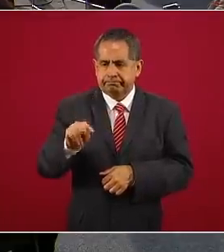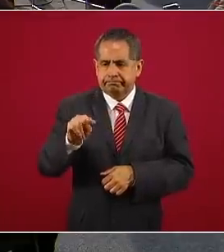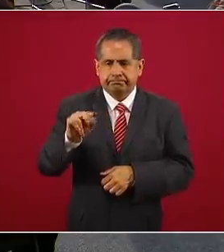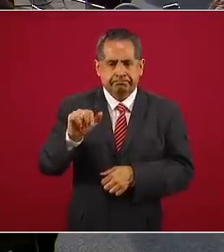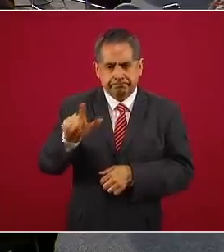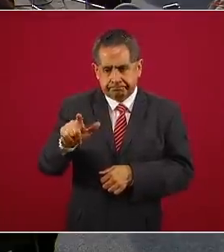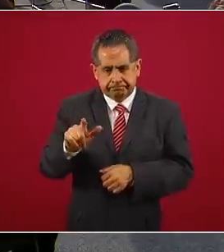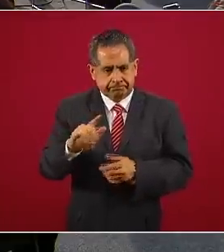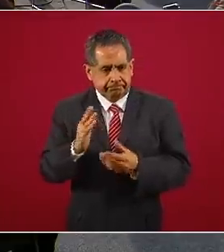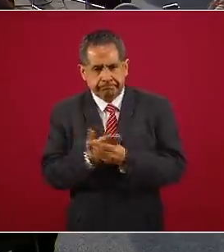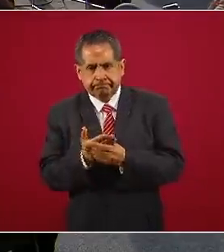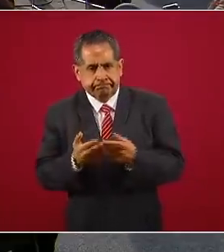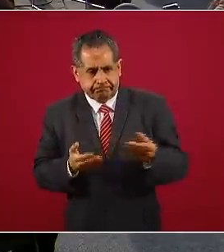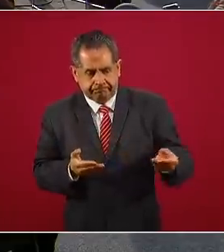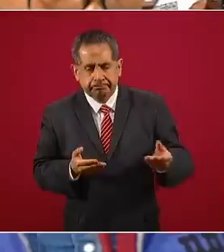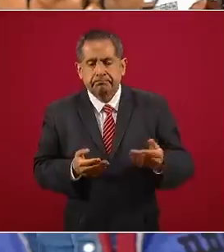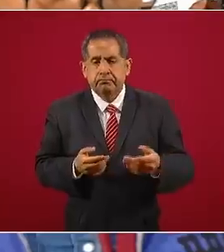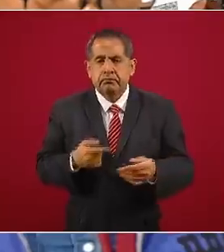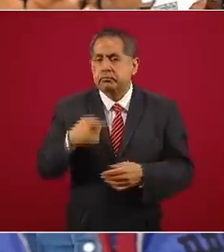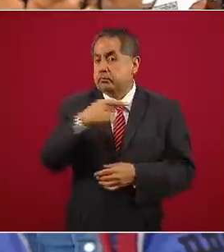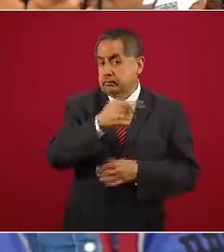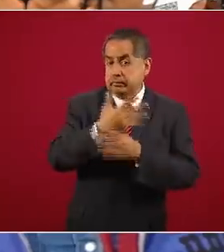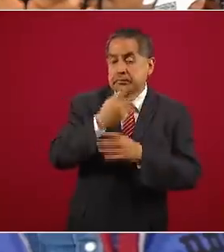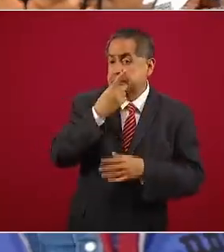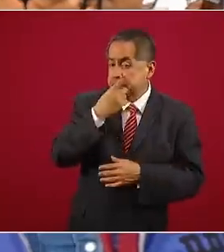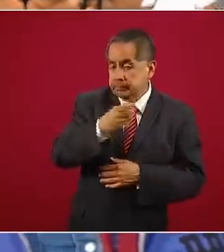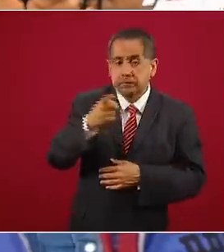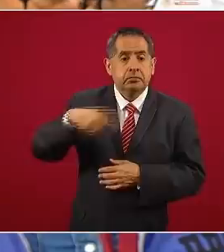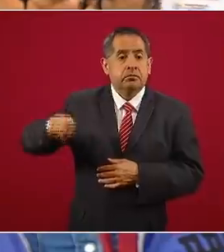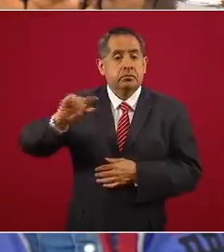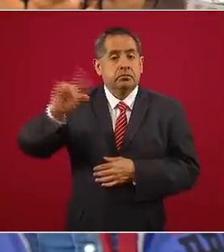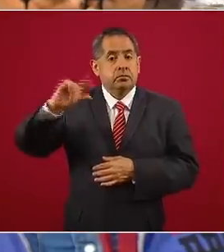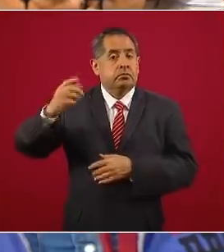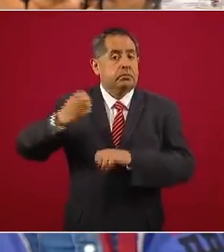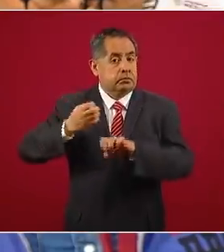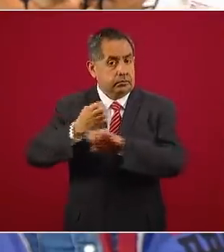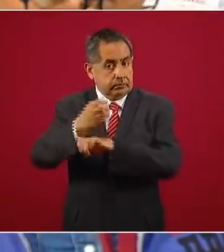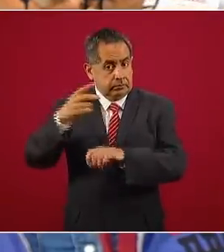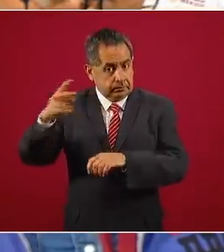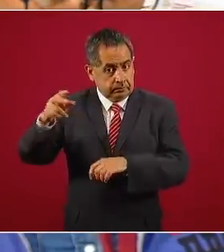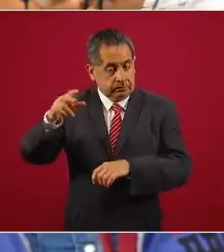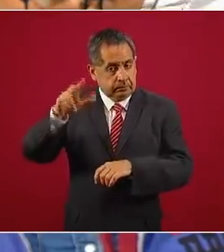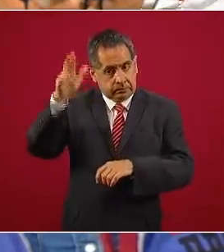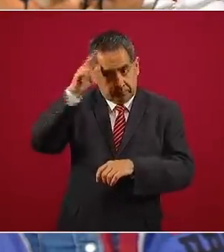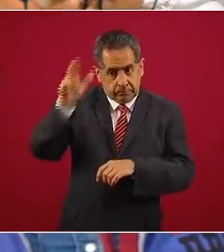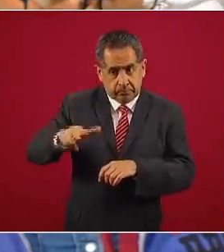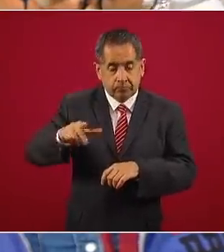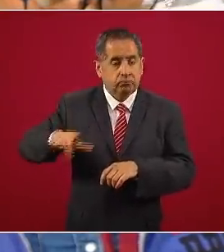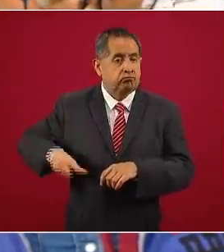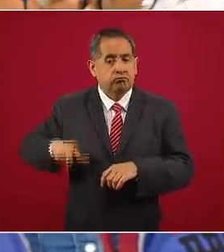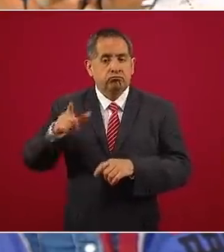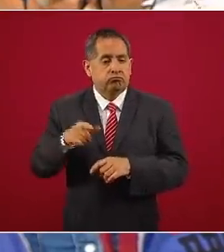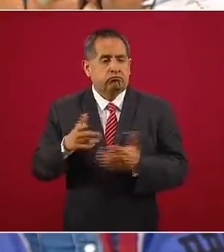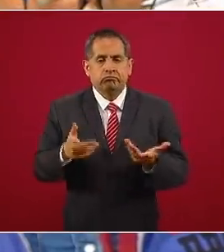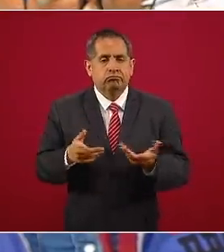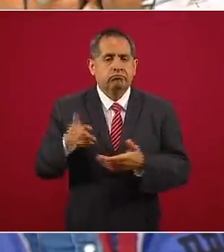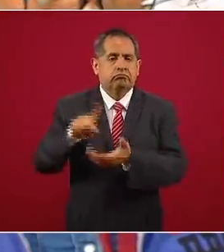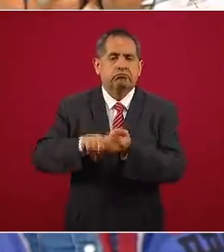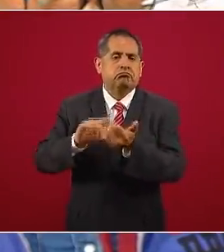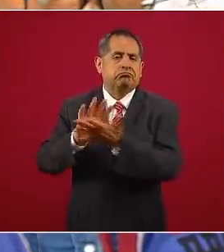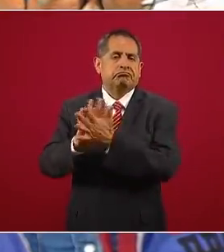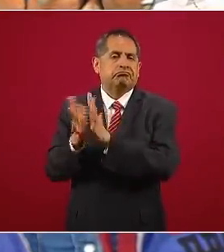2017 ellos argumentan que tanto las autoridades del tribunal del estado y el gobierno de hidalgo existe un contubernio